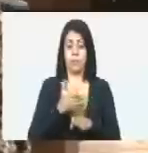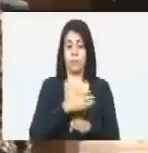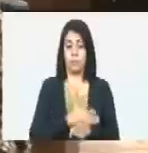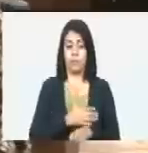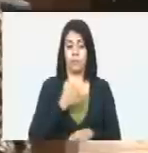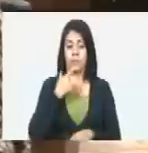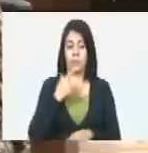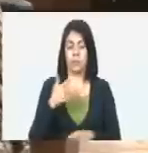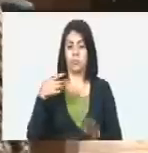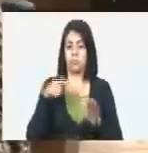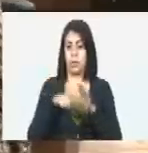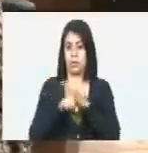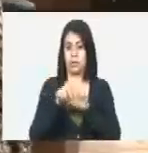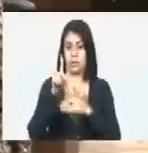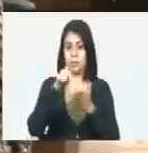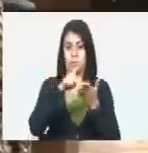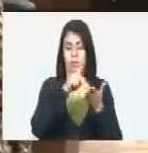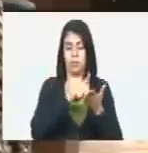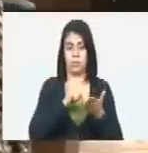parte, subrayo.